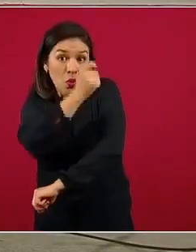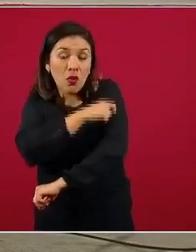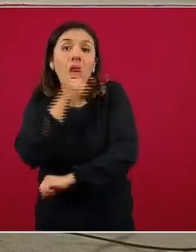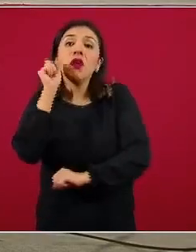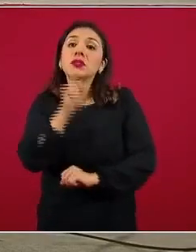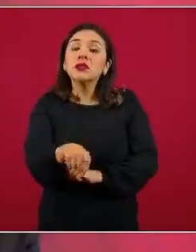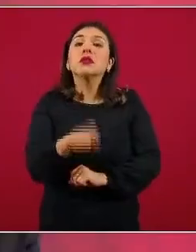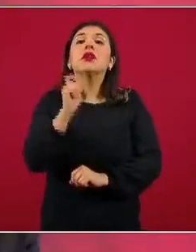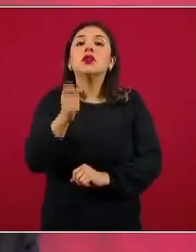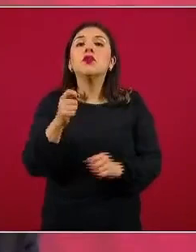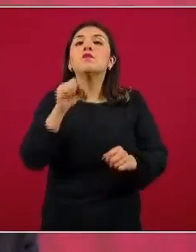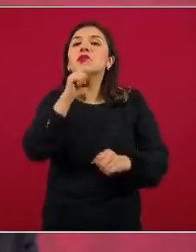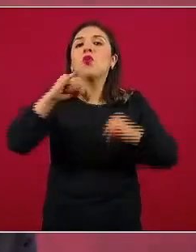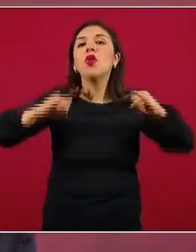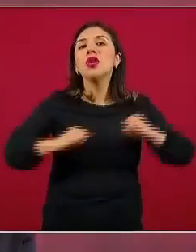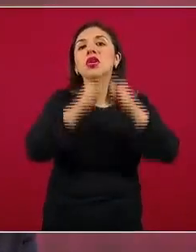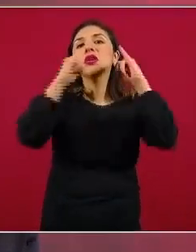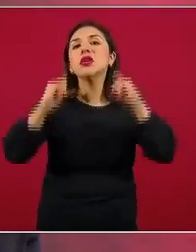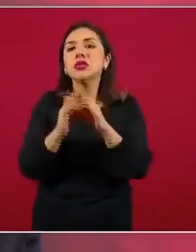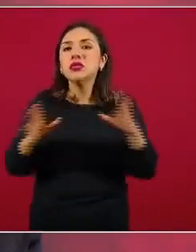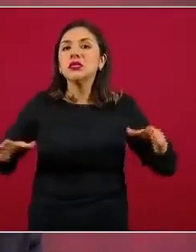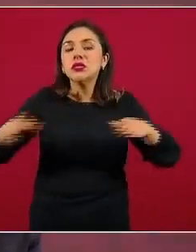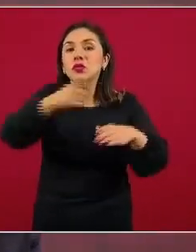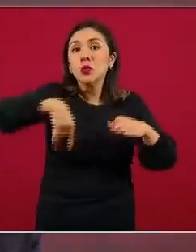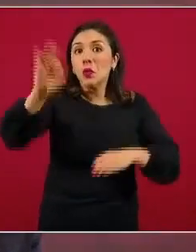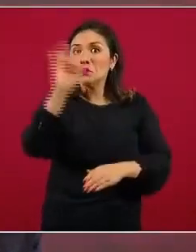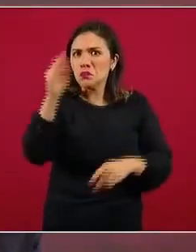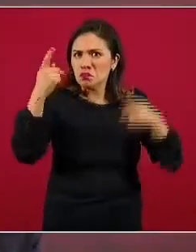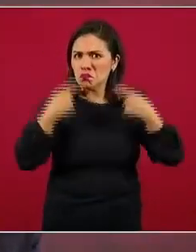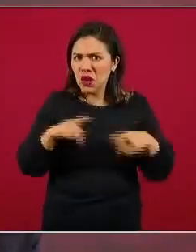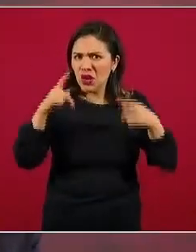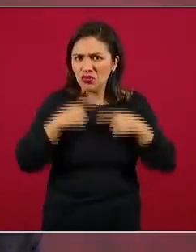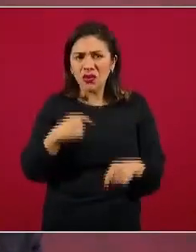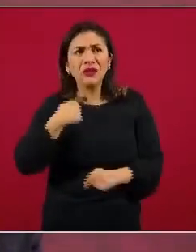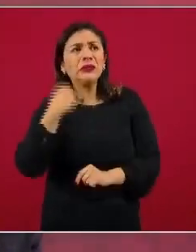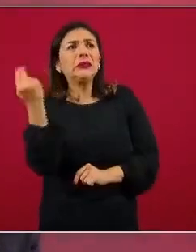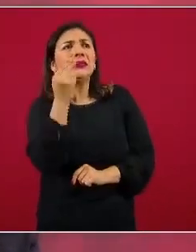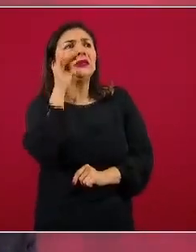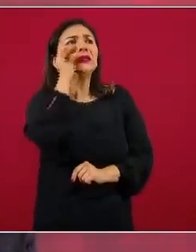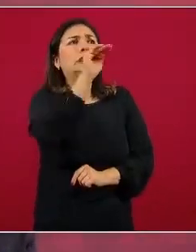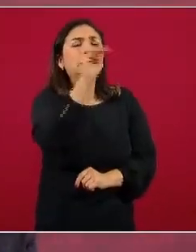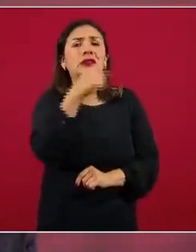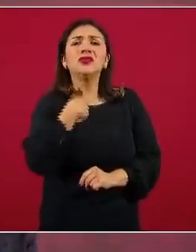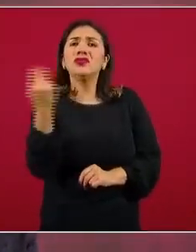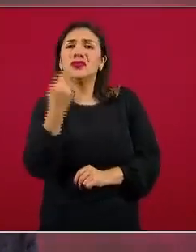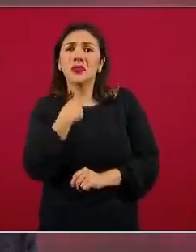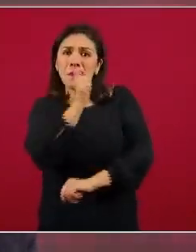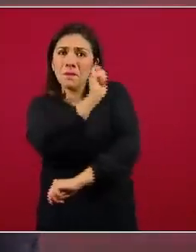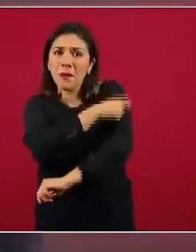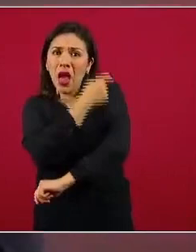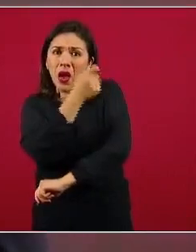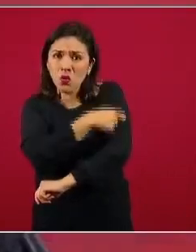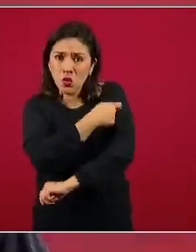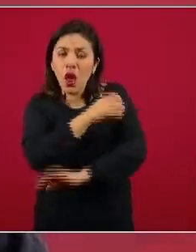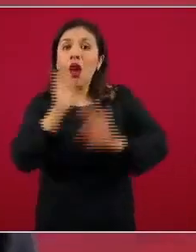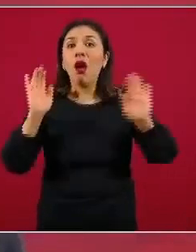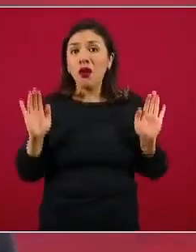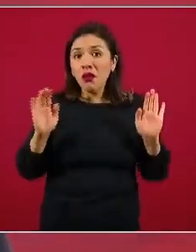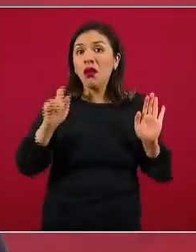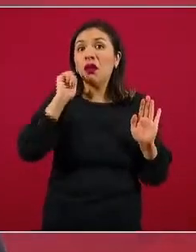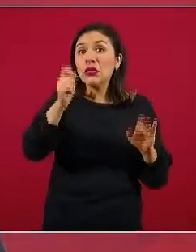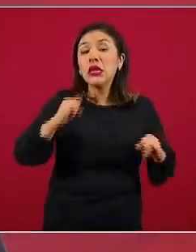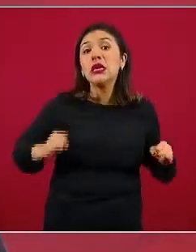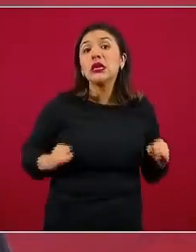en el medio institucional. Y cuando una persona pueda demandar la vacuna o sea convocada a demandar la vacuna, será desde